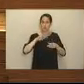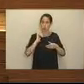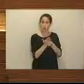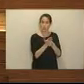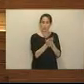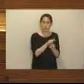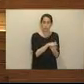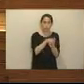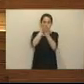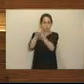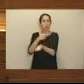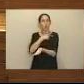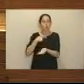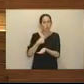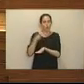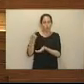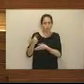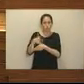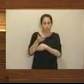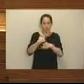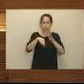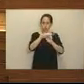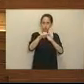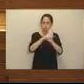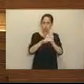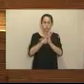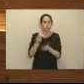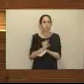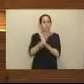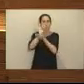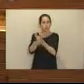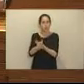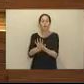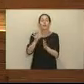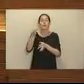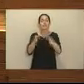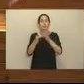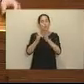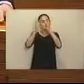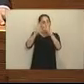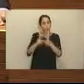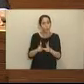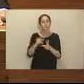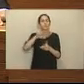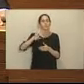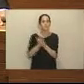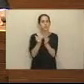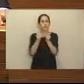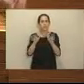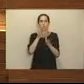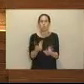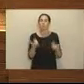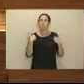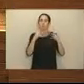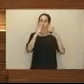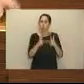con nombre y apellidos y dirección. Usted ya sabe que en el Tribunal de Cuentas, porque se lo han notificado, el Tribunal de Cuentas había habido un expediente por responsabilidad contable